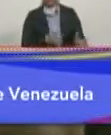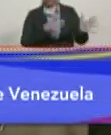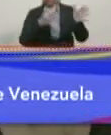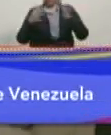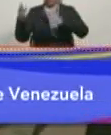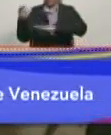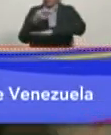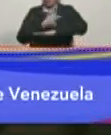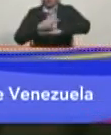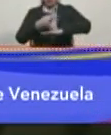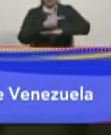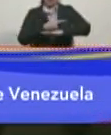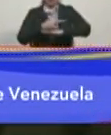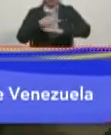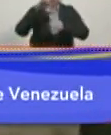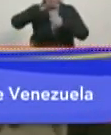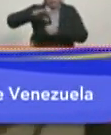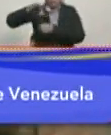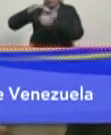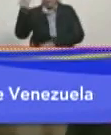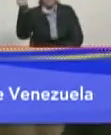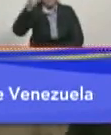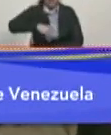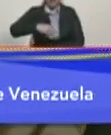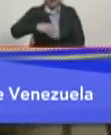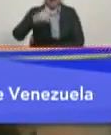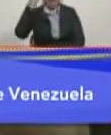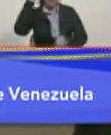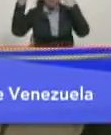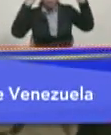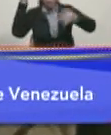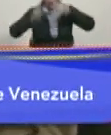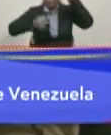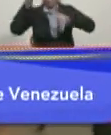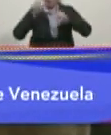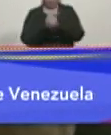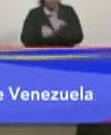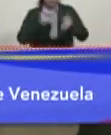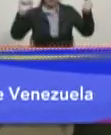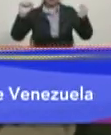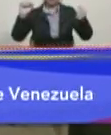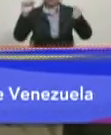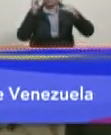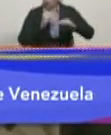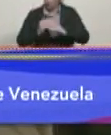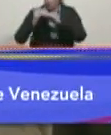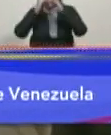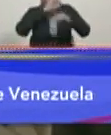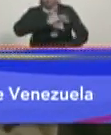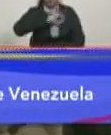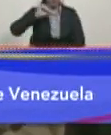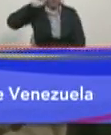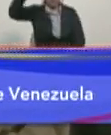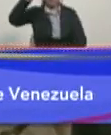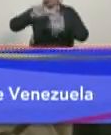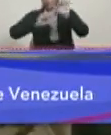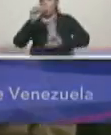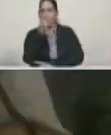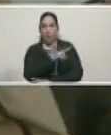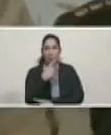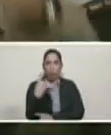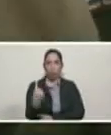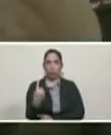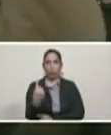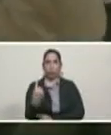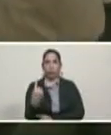afirmándose, sembrándose cada vez más su idea de justicia, de independencia, de igualdad, de socialismo del siglo XXI.